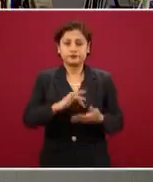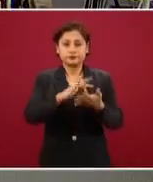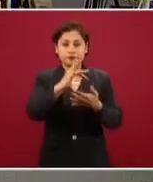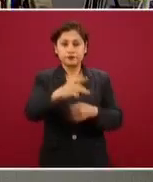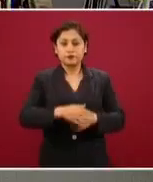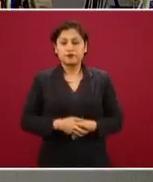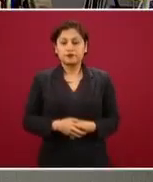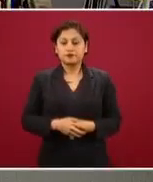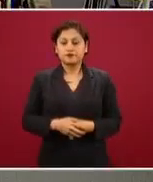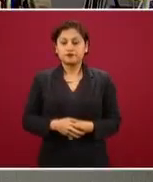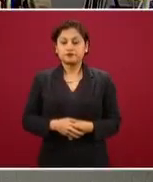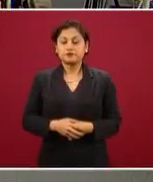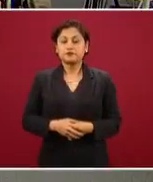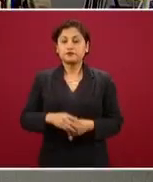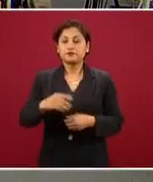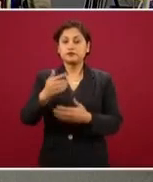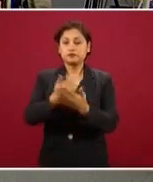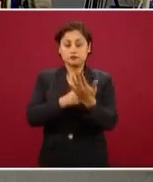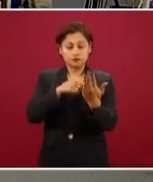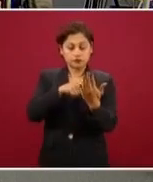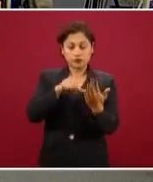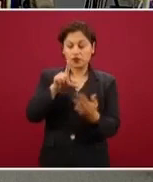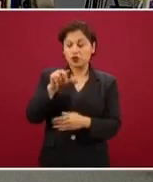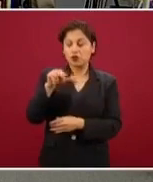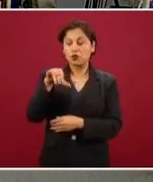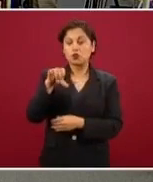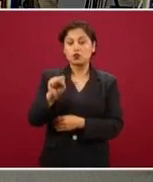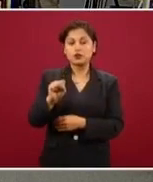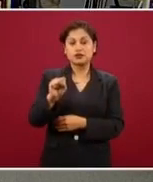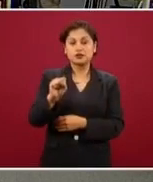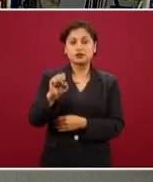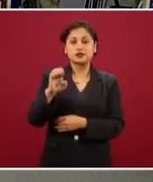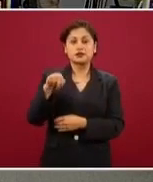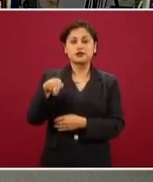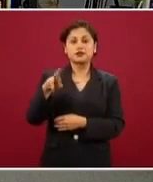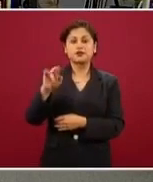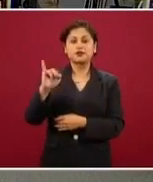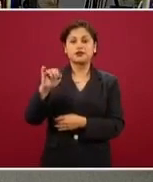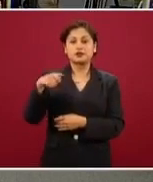Nos queda Luis Enrique Legorreta.